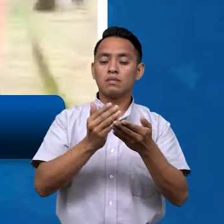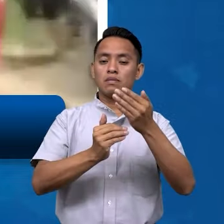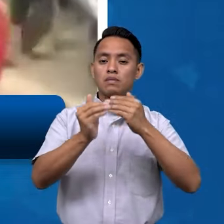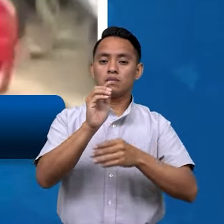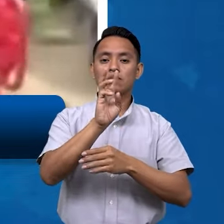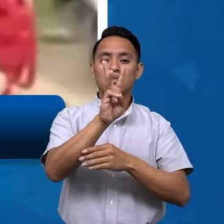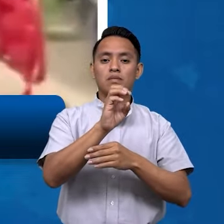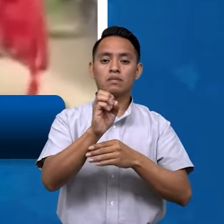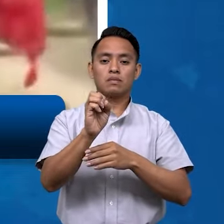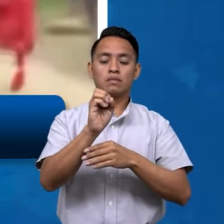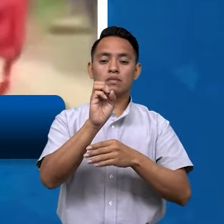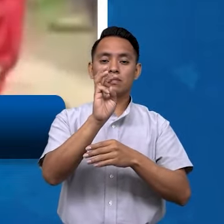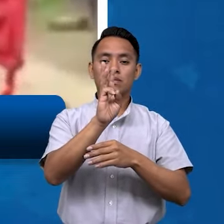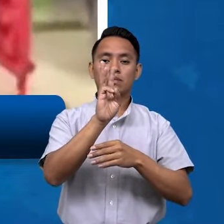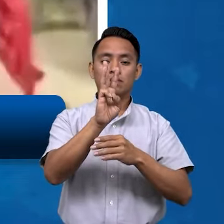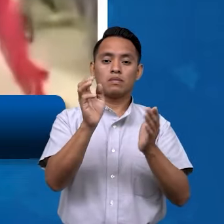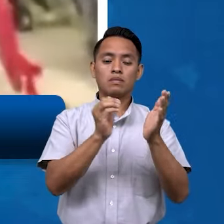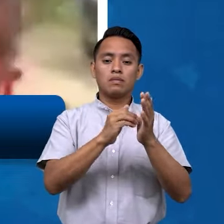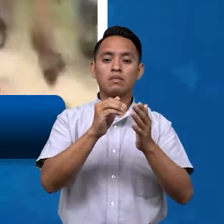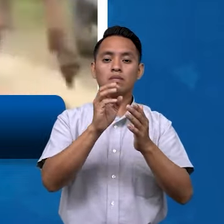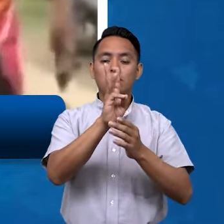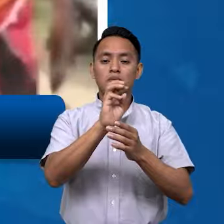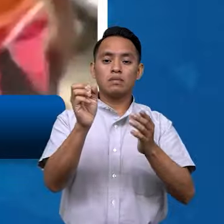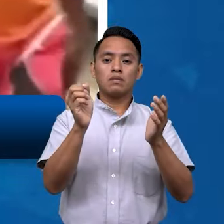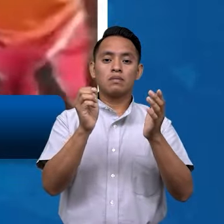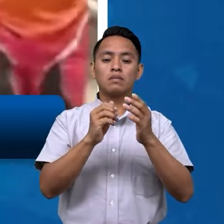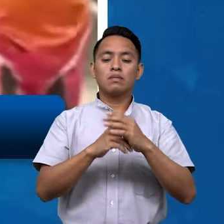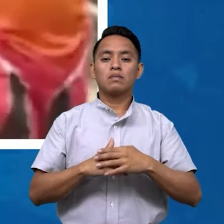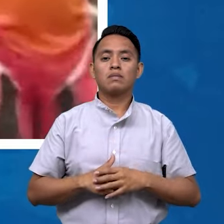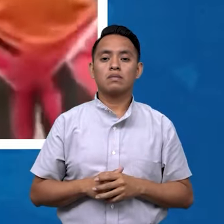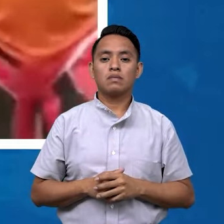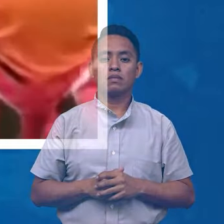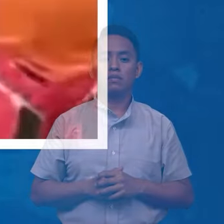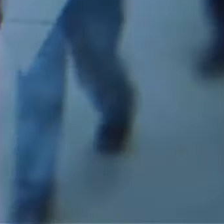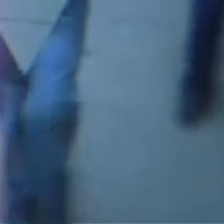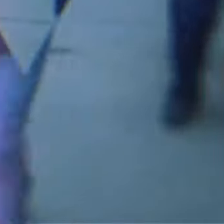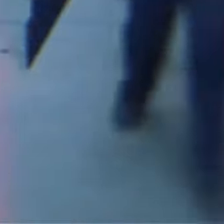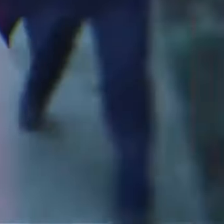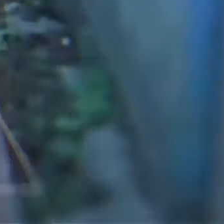de 312 mil se han desplazado a otros lugares.